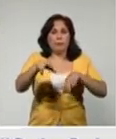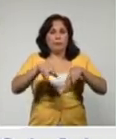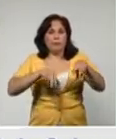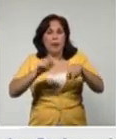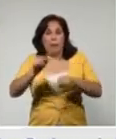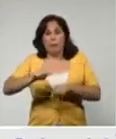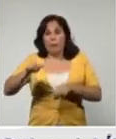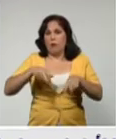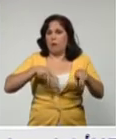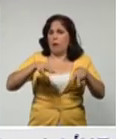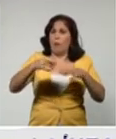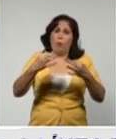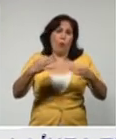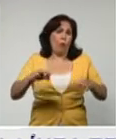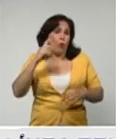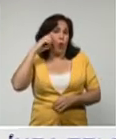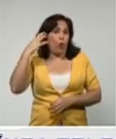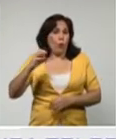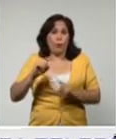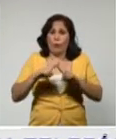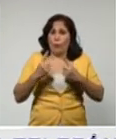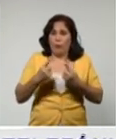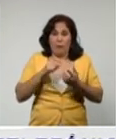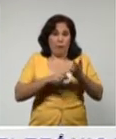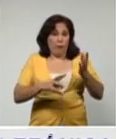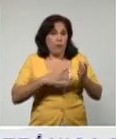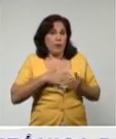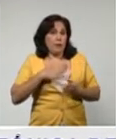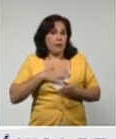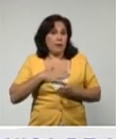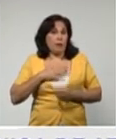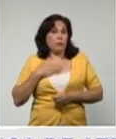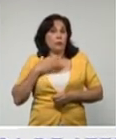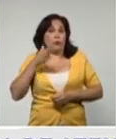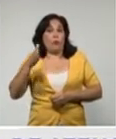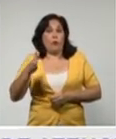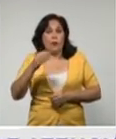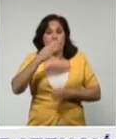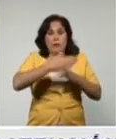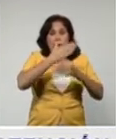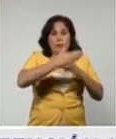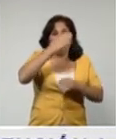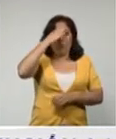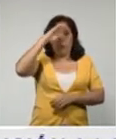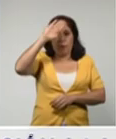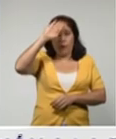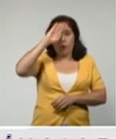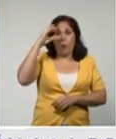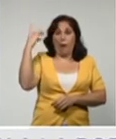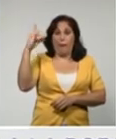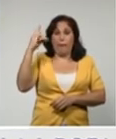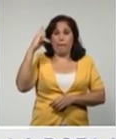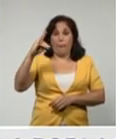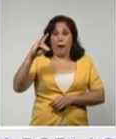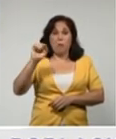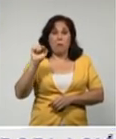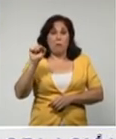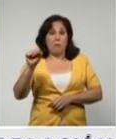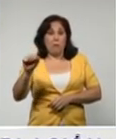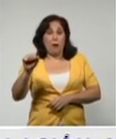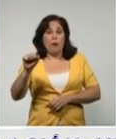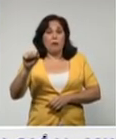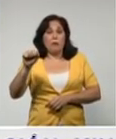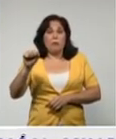que es lógico, en mi provincia, cuando yo iba a ir de Santiago de Cuba a Palma Soriano, bueno, pues tenía que